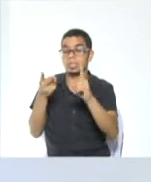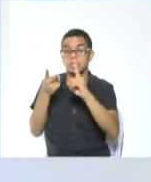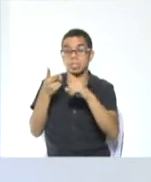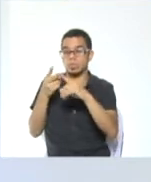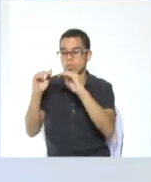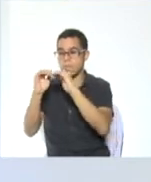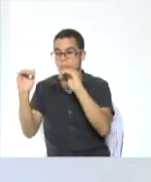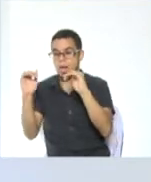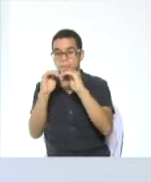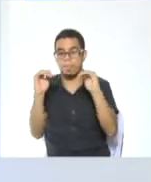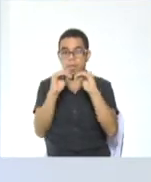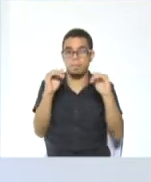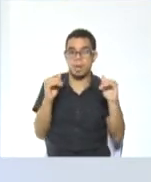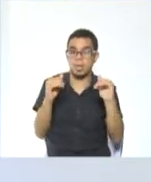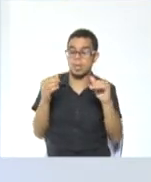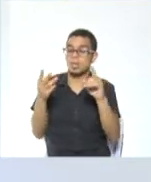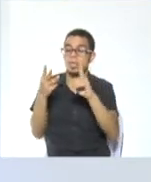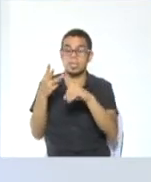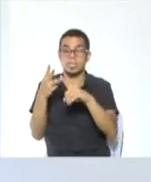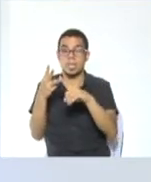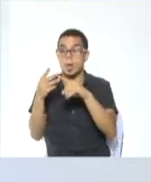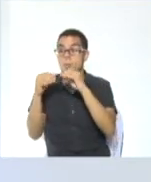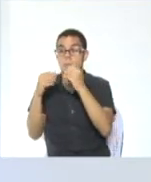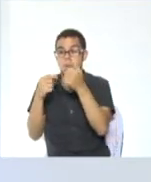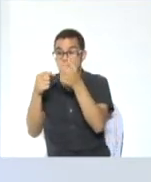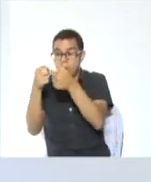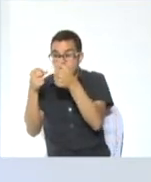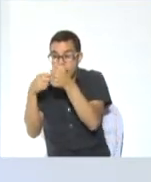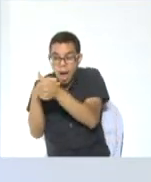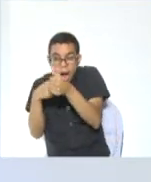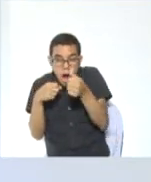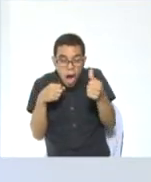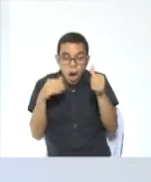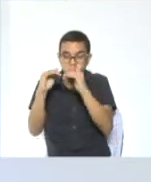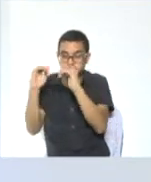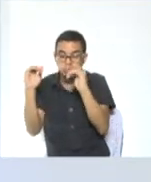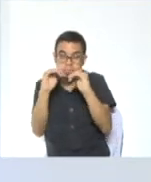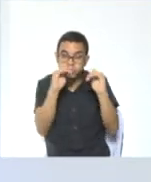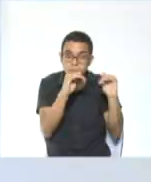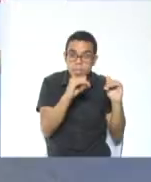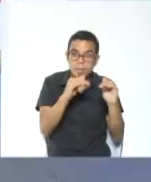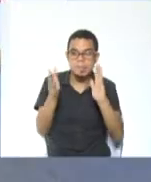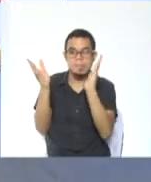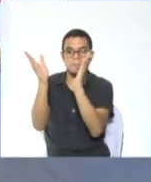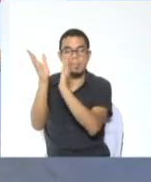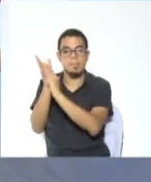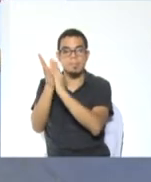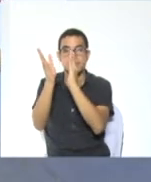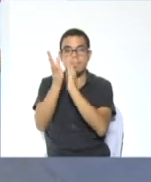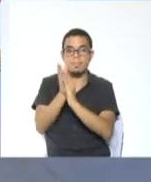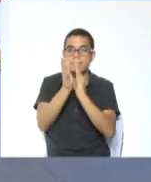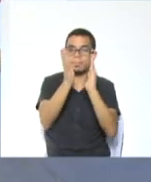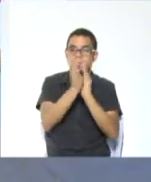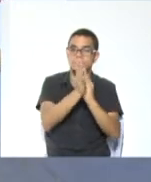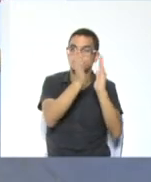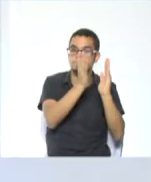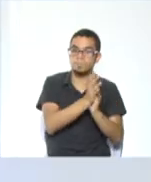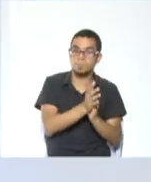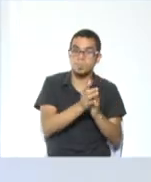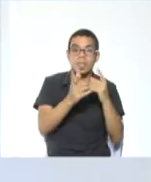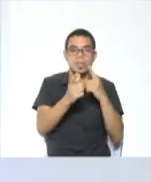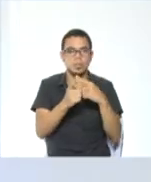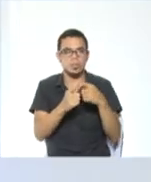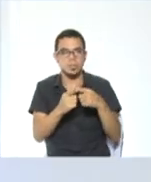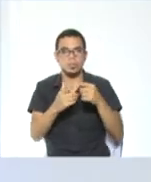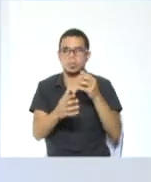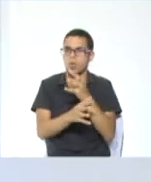en sílabas y por cada separación se puede aplaudir. ¿Cuántas veces aplaudimos? Son cuántas sílabas tiene esa palabra. Y así